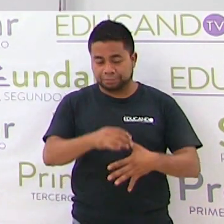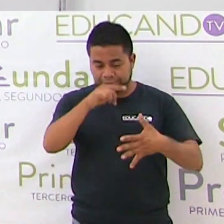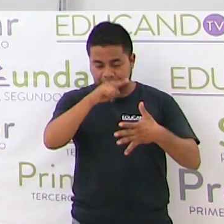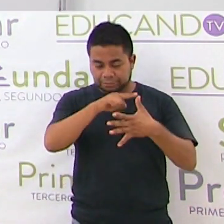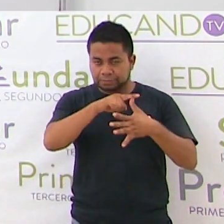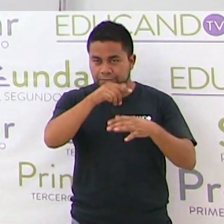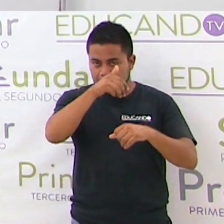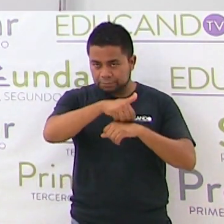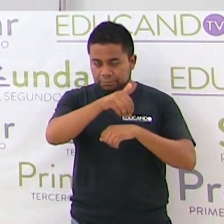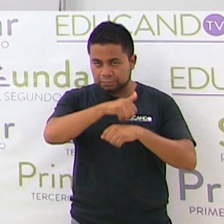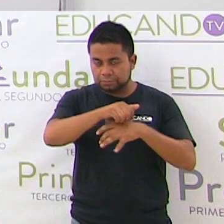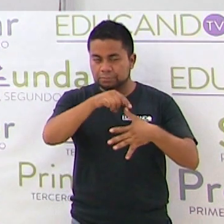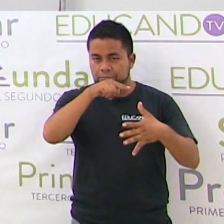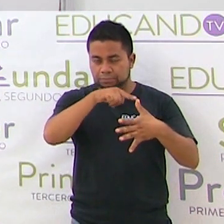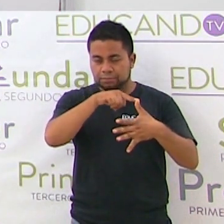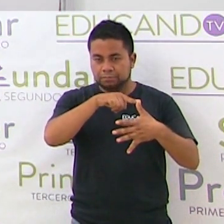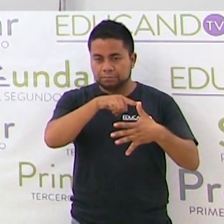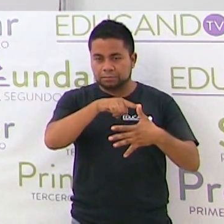observar,